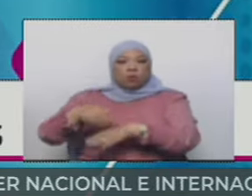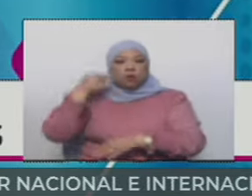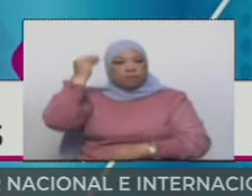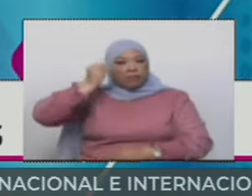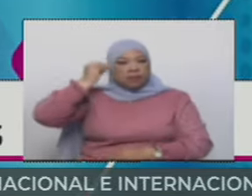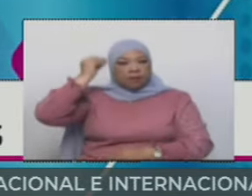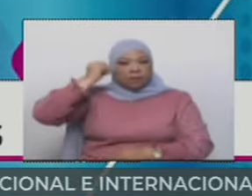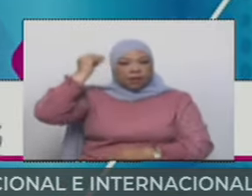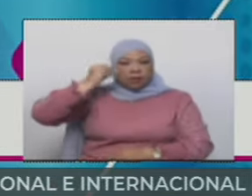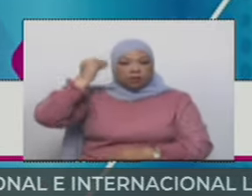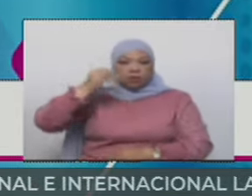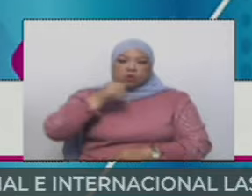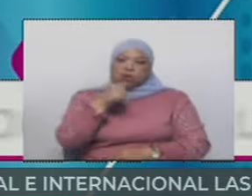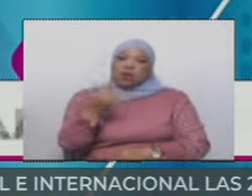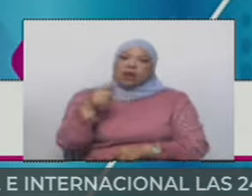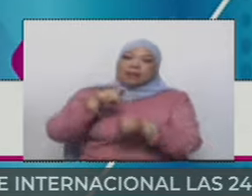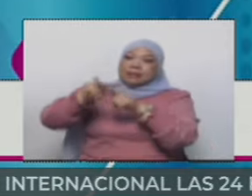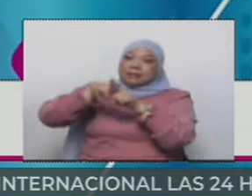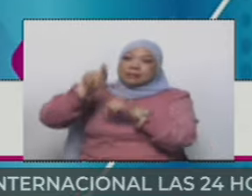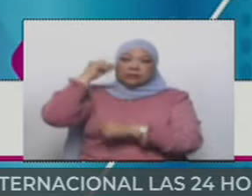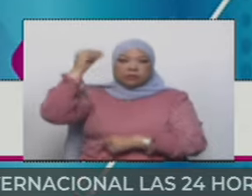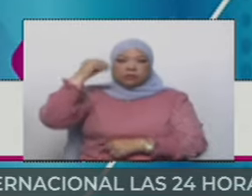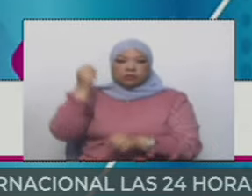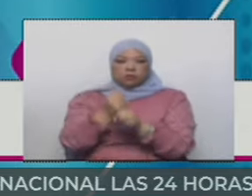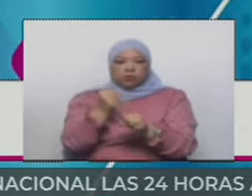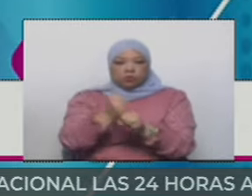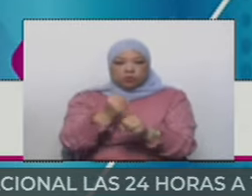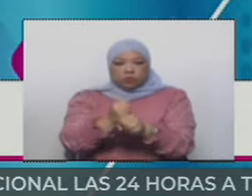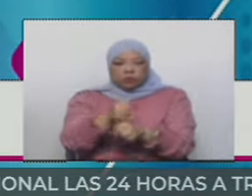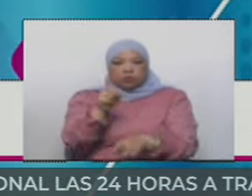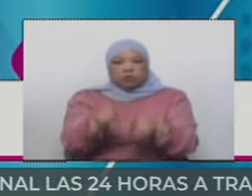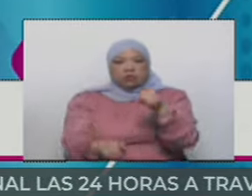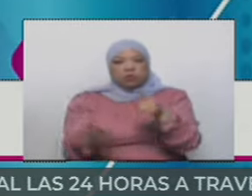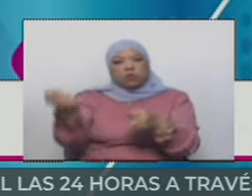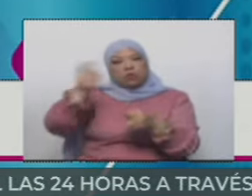opinión, la crítica, la autocrítica,